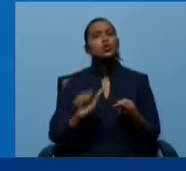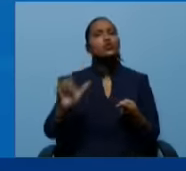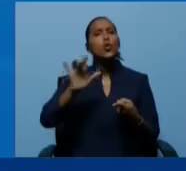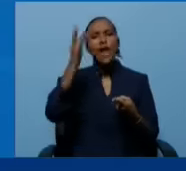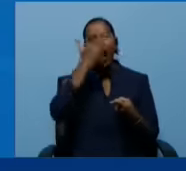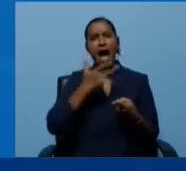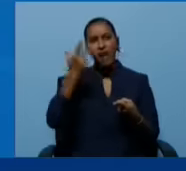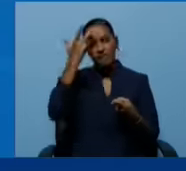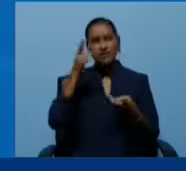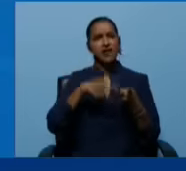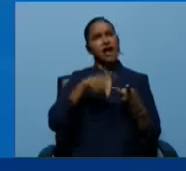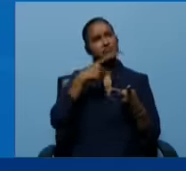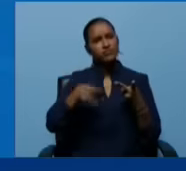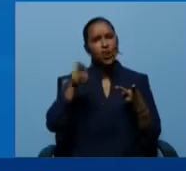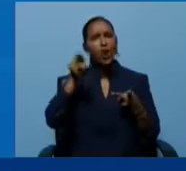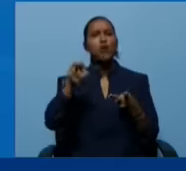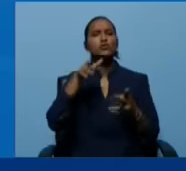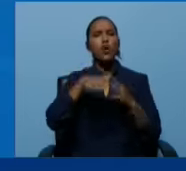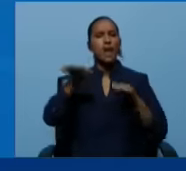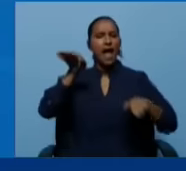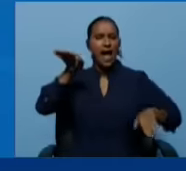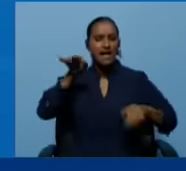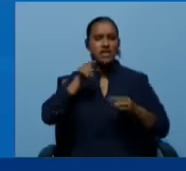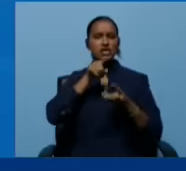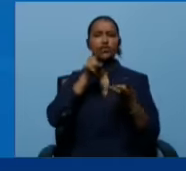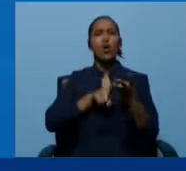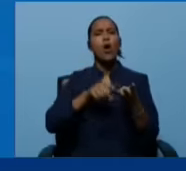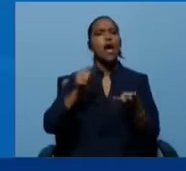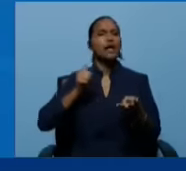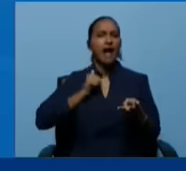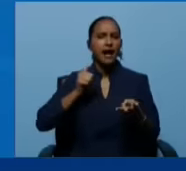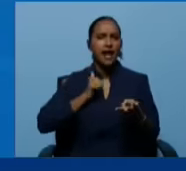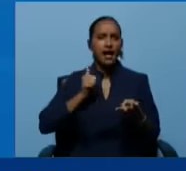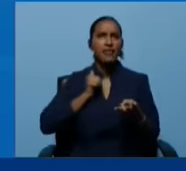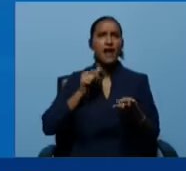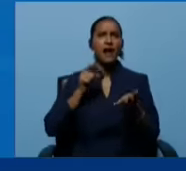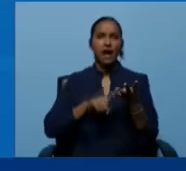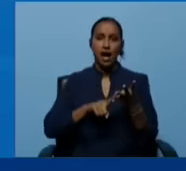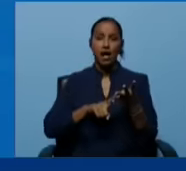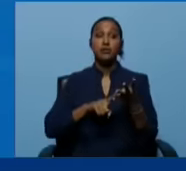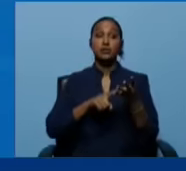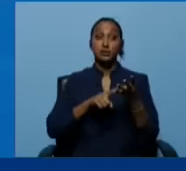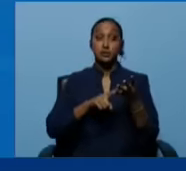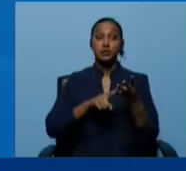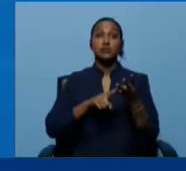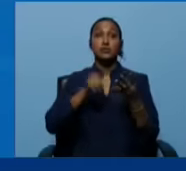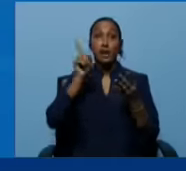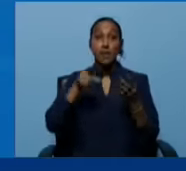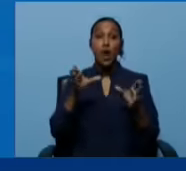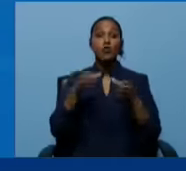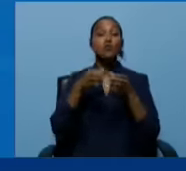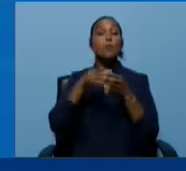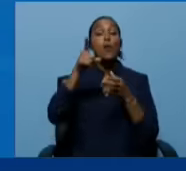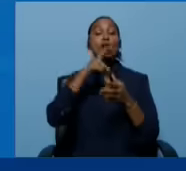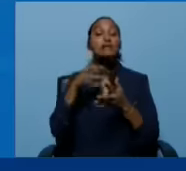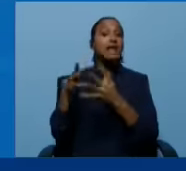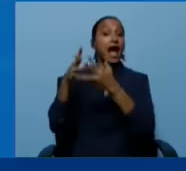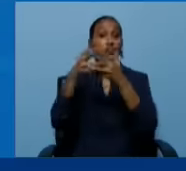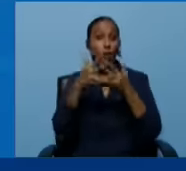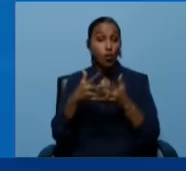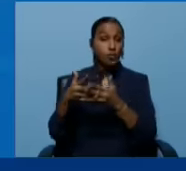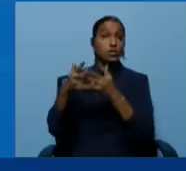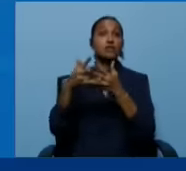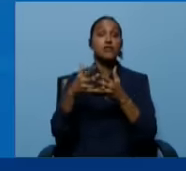Tanzania, Zambia, Canadá, una amplia delegación de los Estados Unidos de Norteamérica, una muy